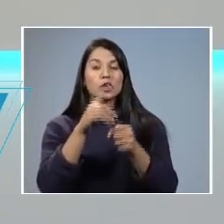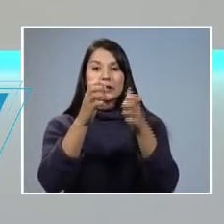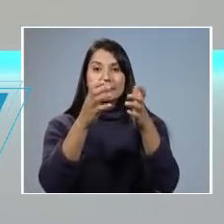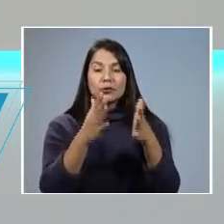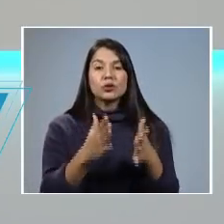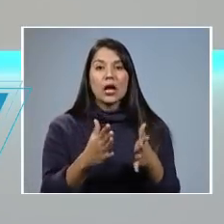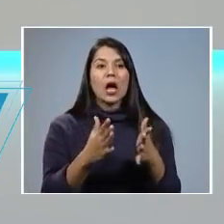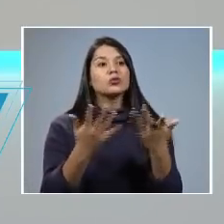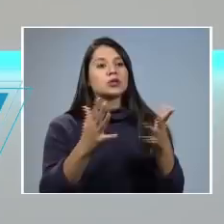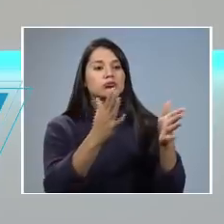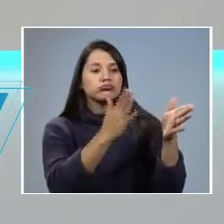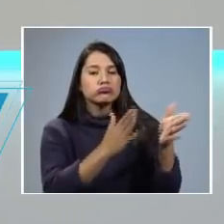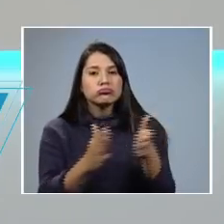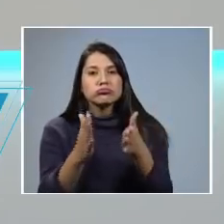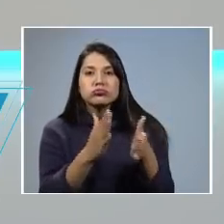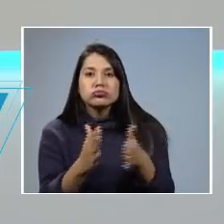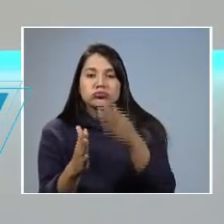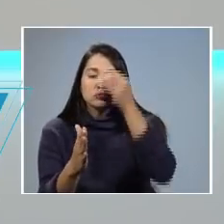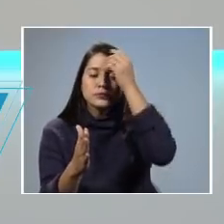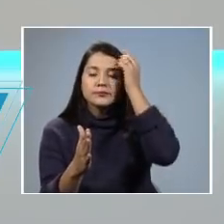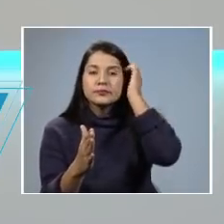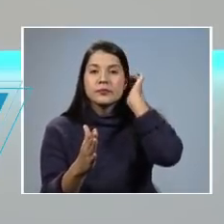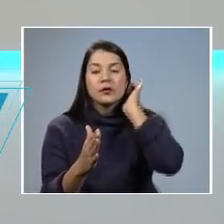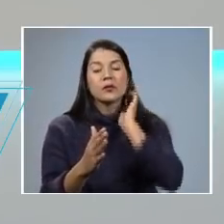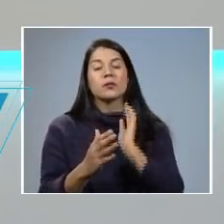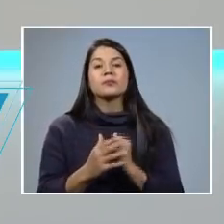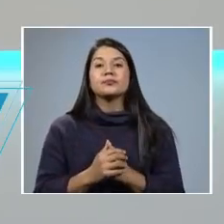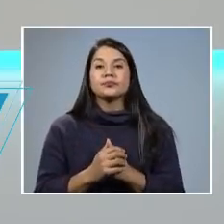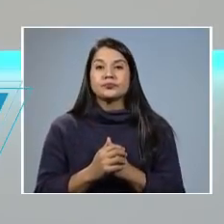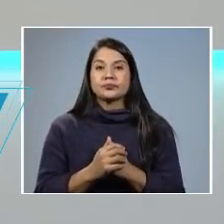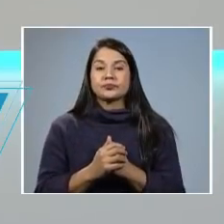diputados organizados, ¿verdad? E